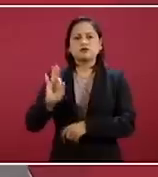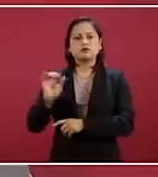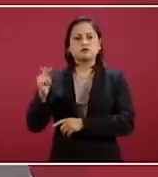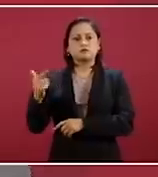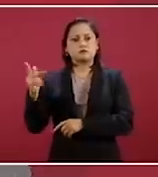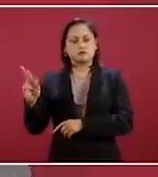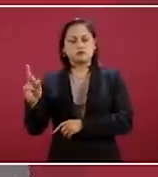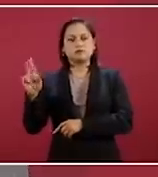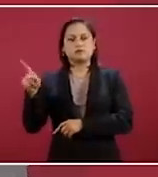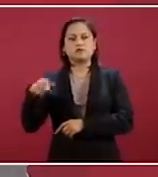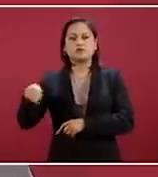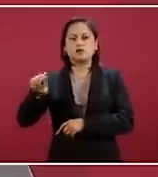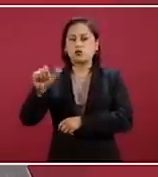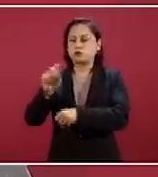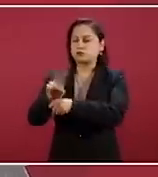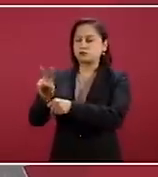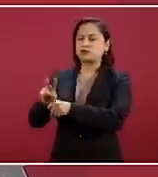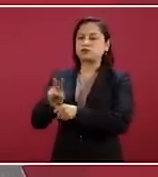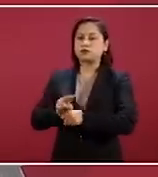de 382